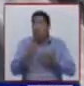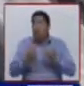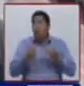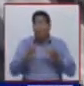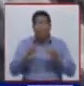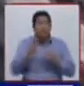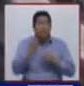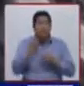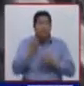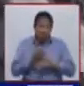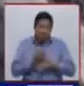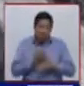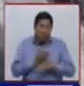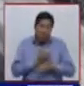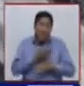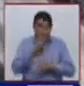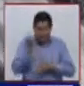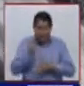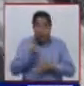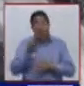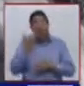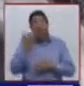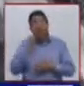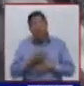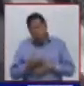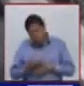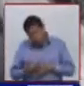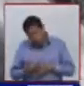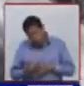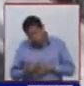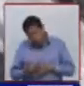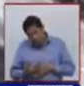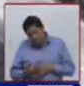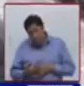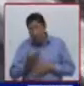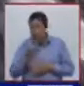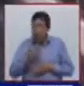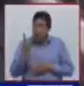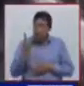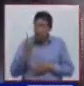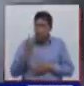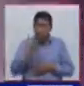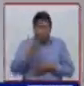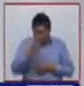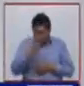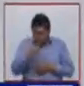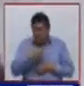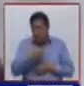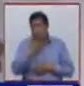se está recuperando. Antes estaba mal, él igual, los dos se han resfriado.